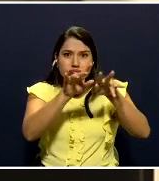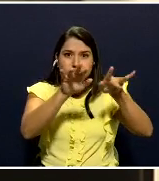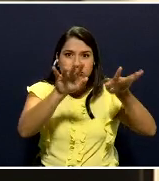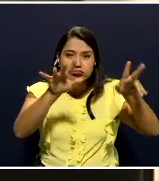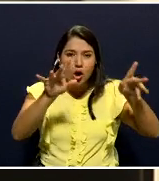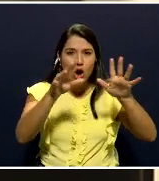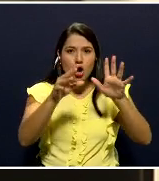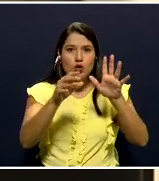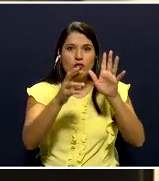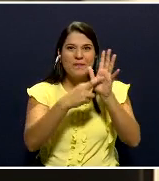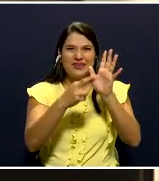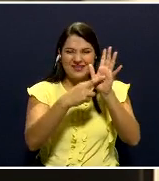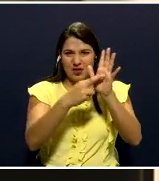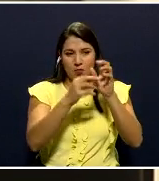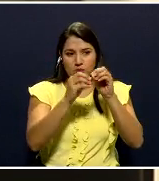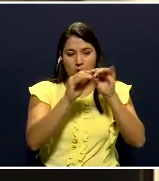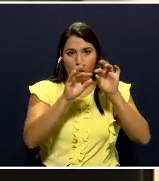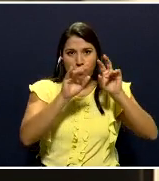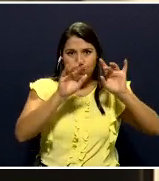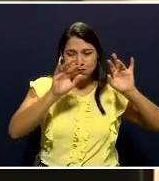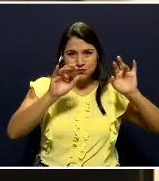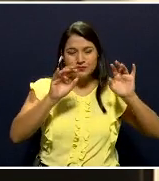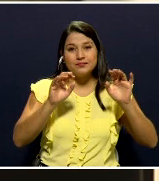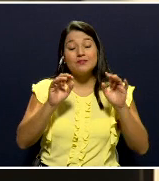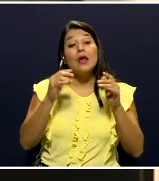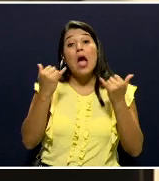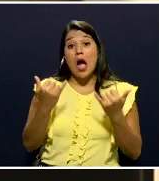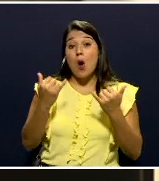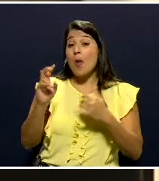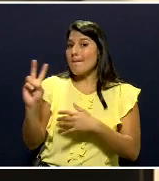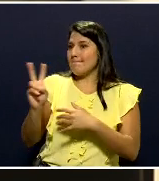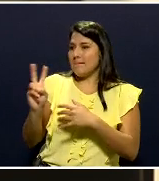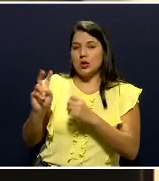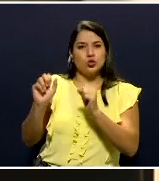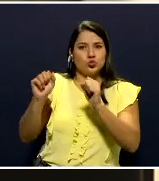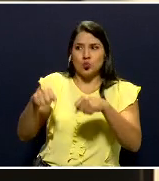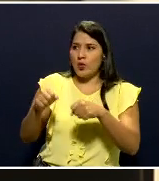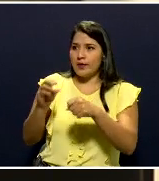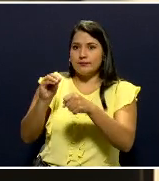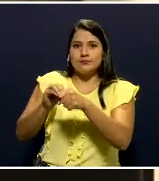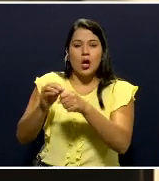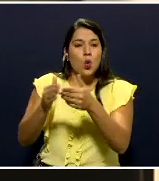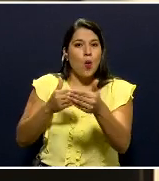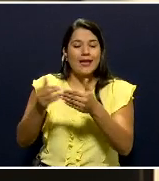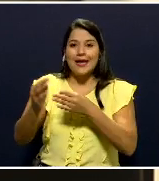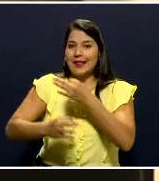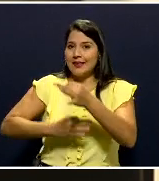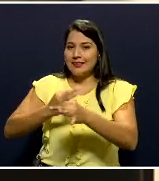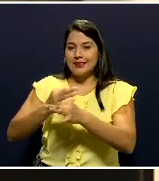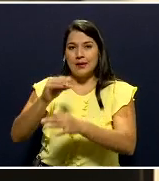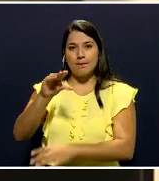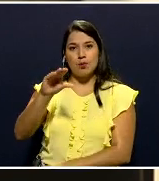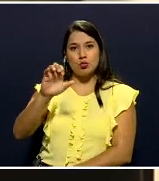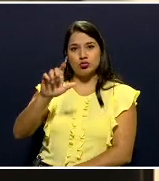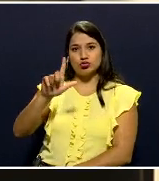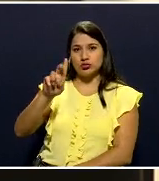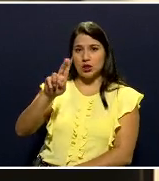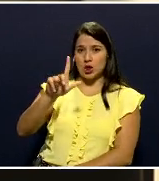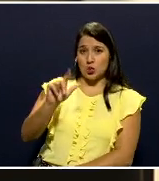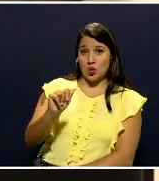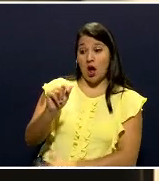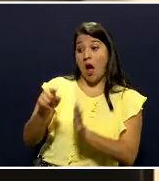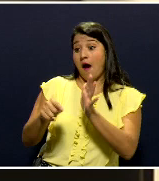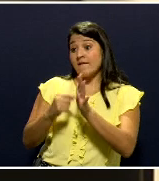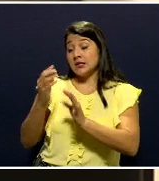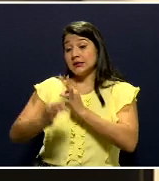virus infectan prácticamente todos los tipos de células en la naturaleza. Hay virus que infectan células